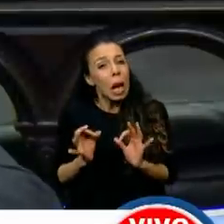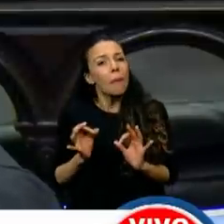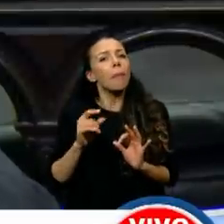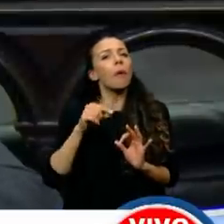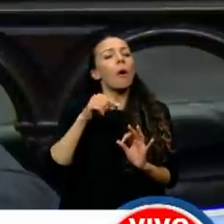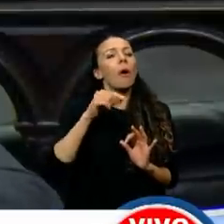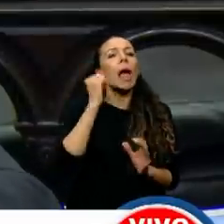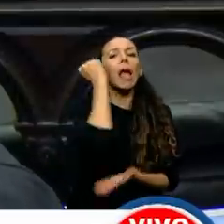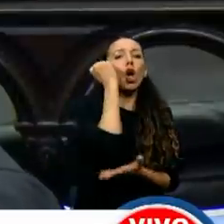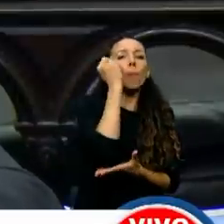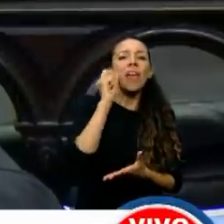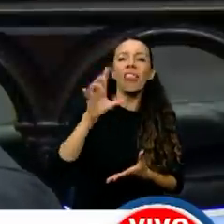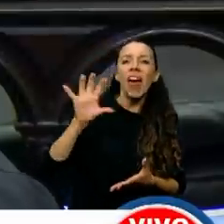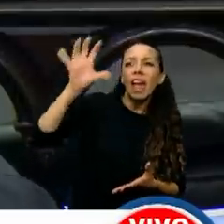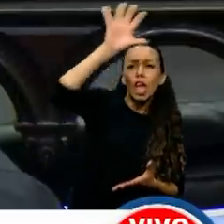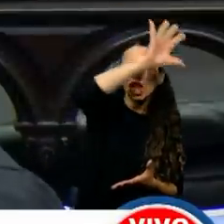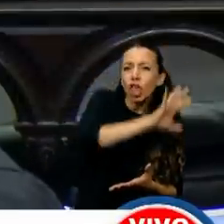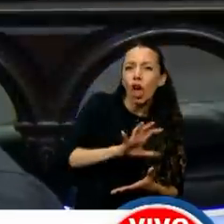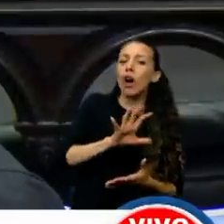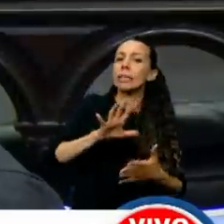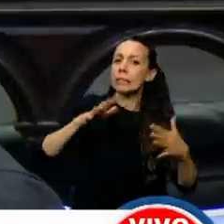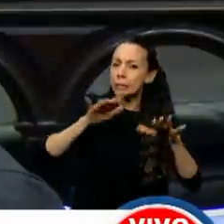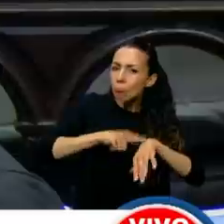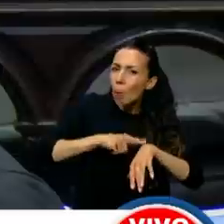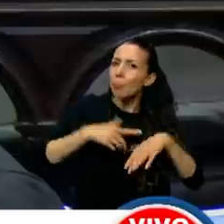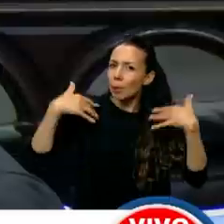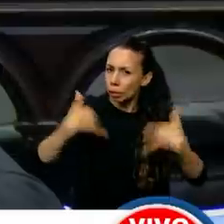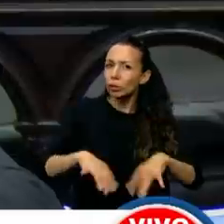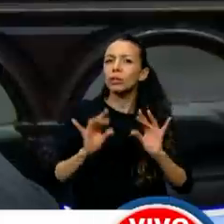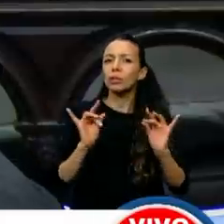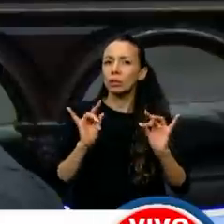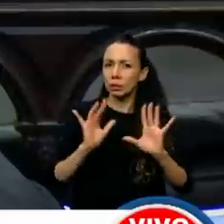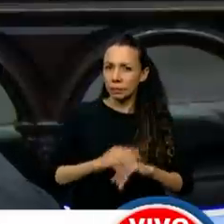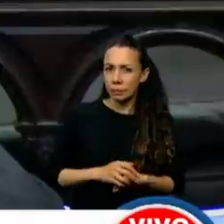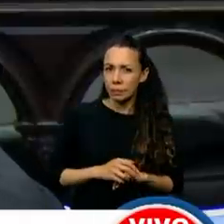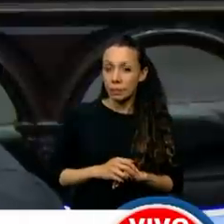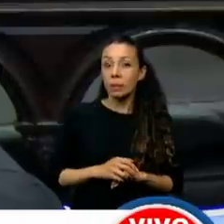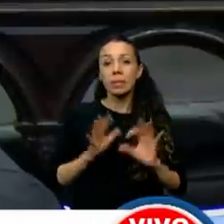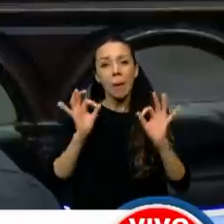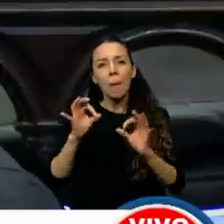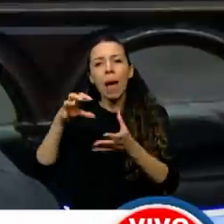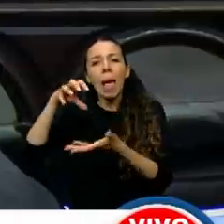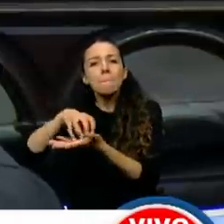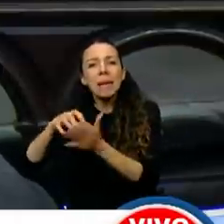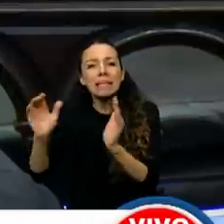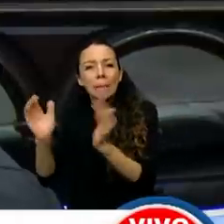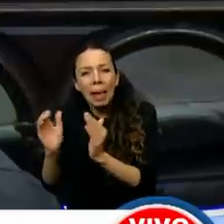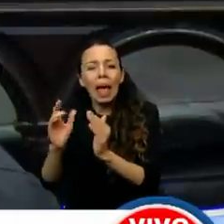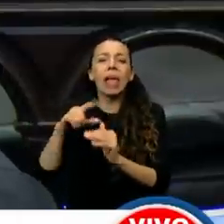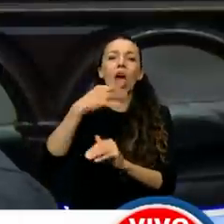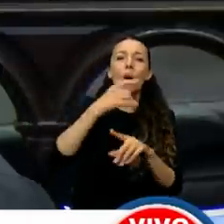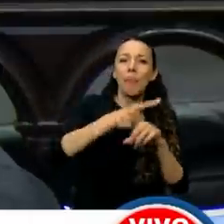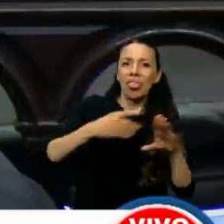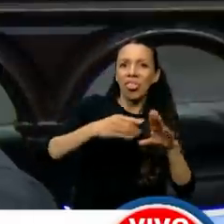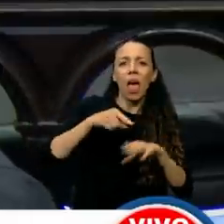economías regionales están atravesando una situación muy compleja que la pequeña y mediana empresa está en una situación